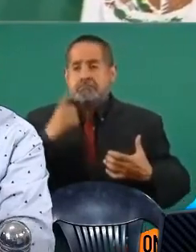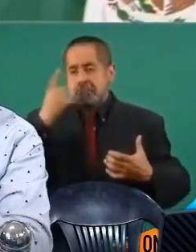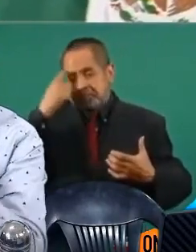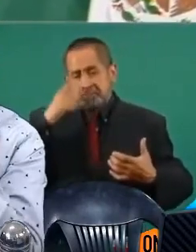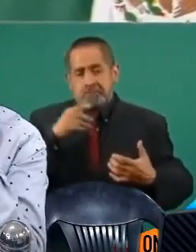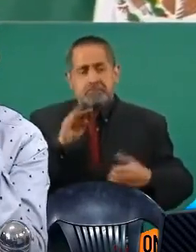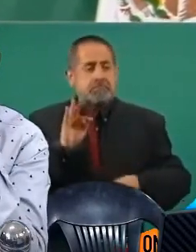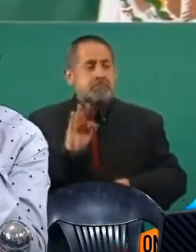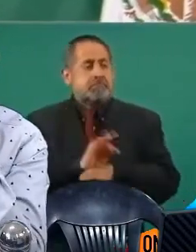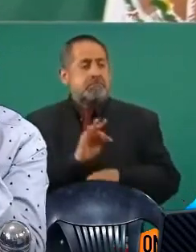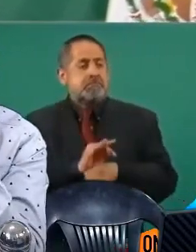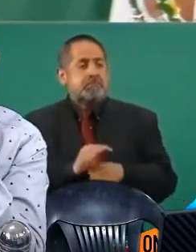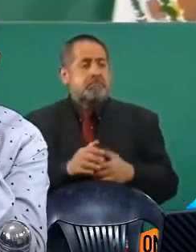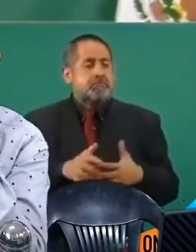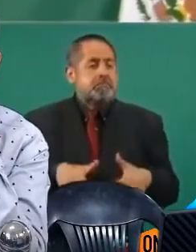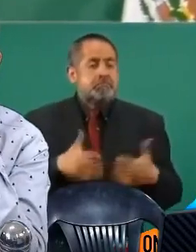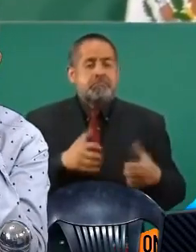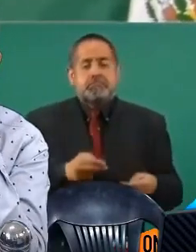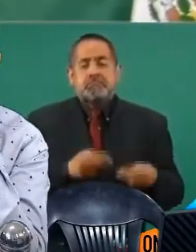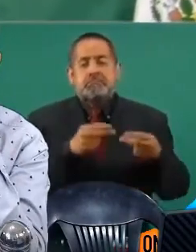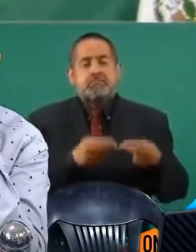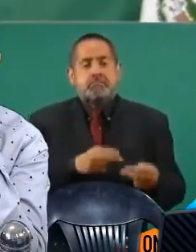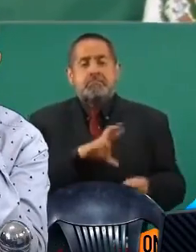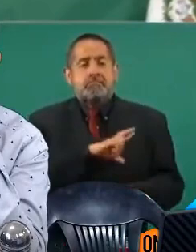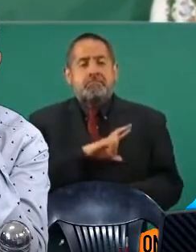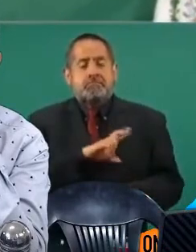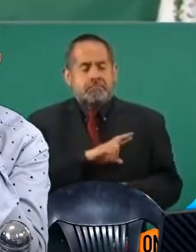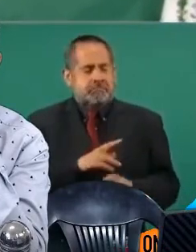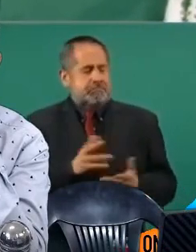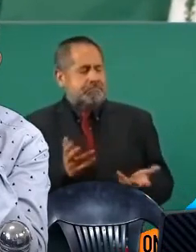beneficiar a las empresas particulares